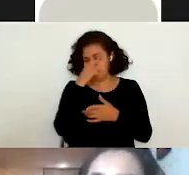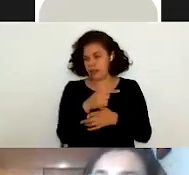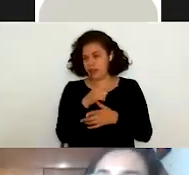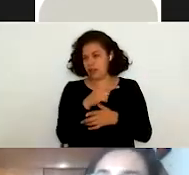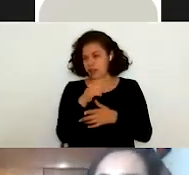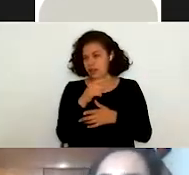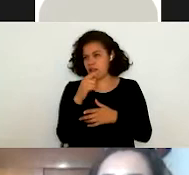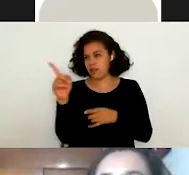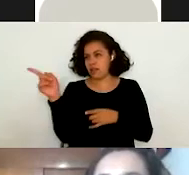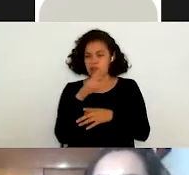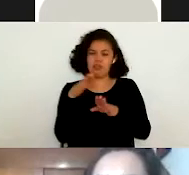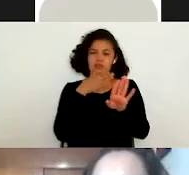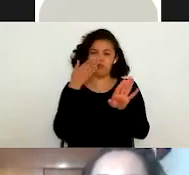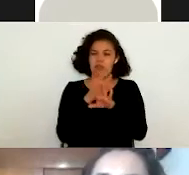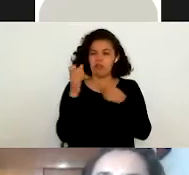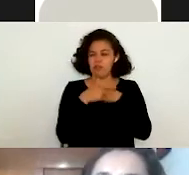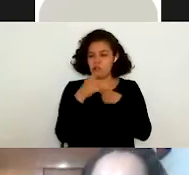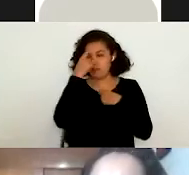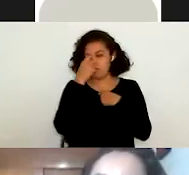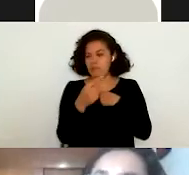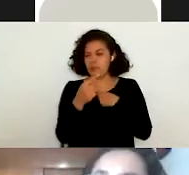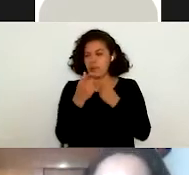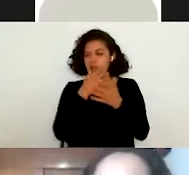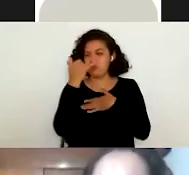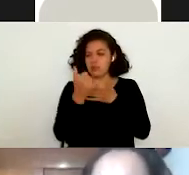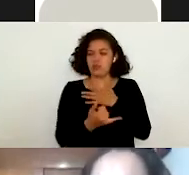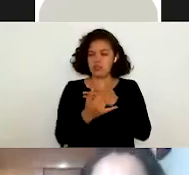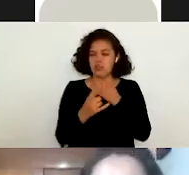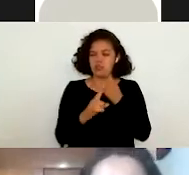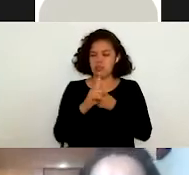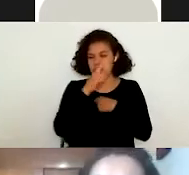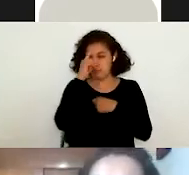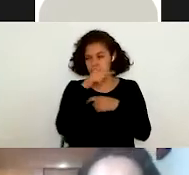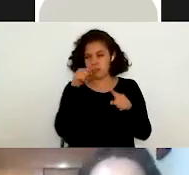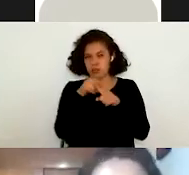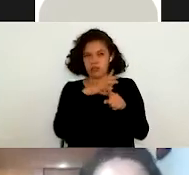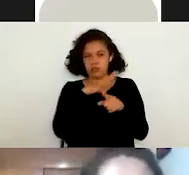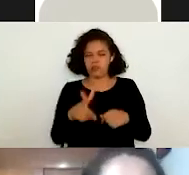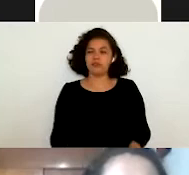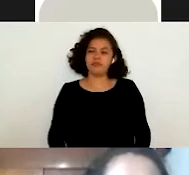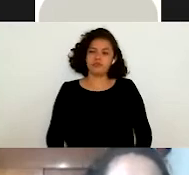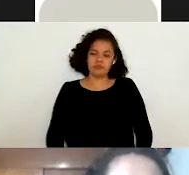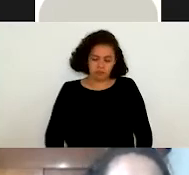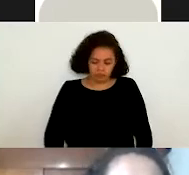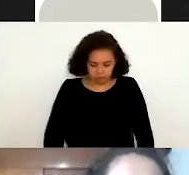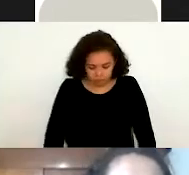objetivo, en que haya impactado, perdón, el proyecto en ese objetivo general. Existe también la evaluación de